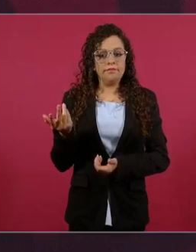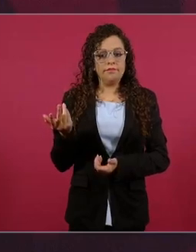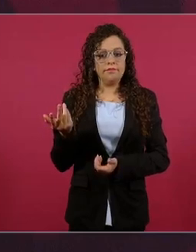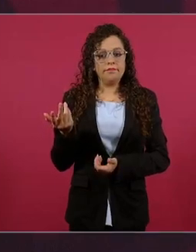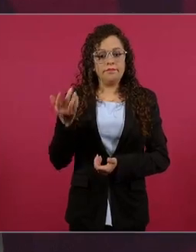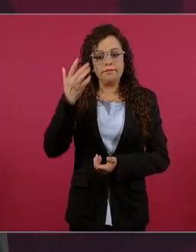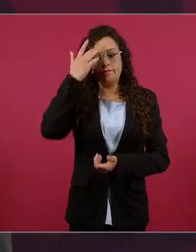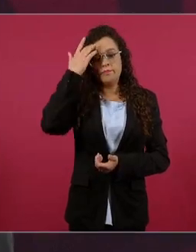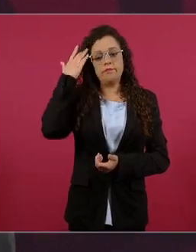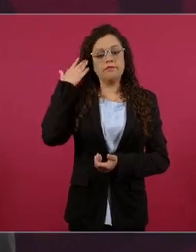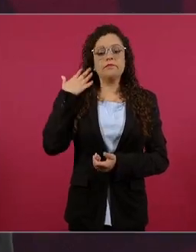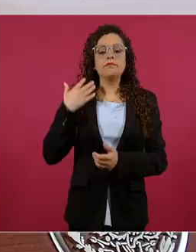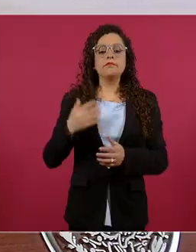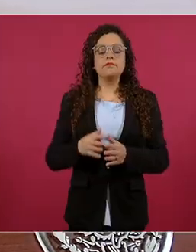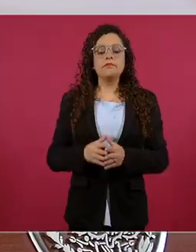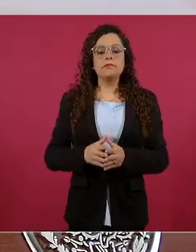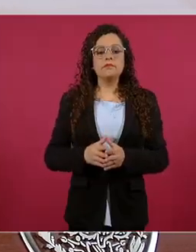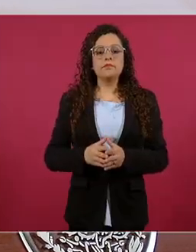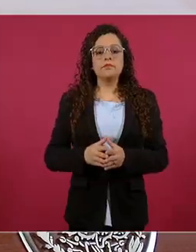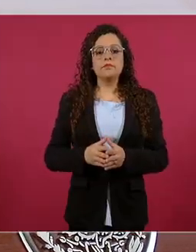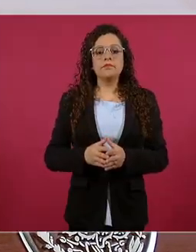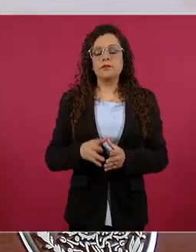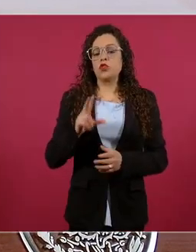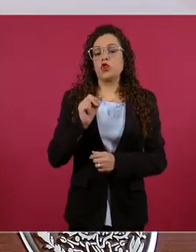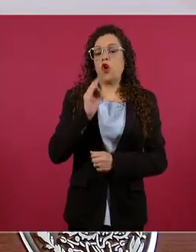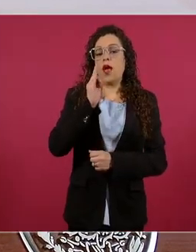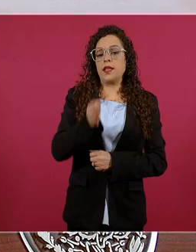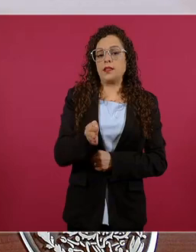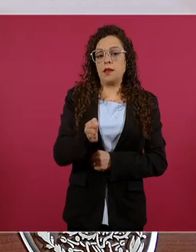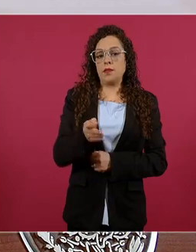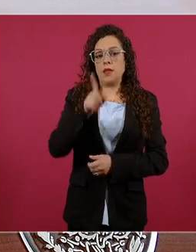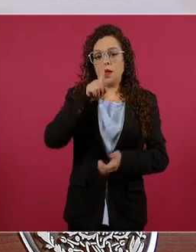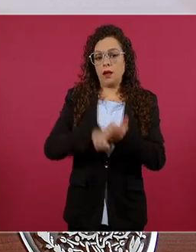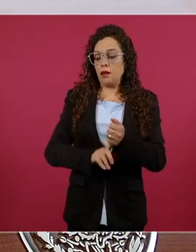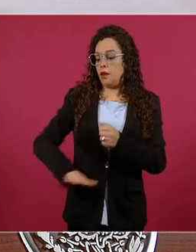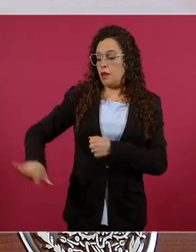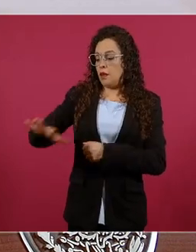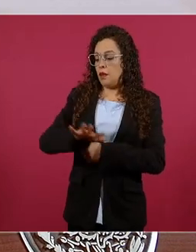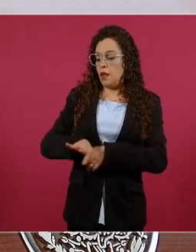aceptando sin conceder de que está mal integrada